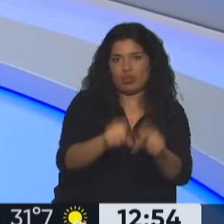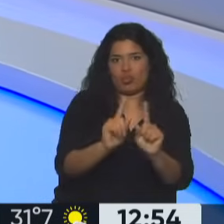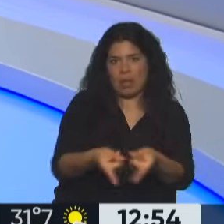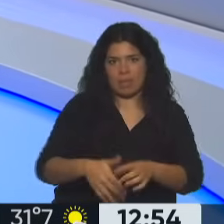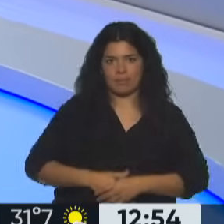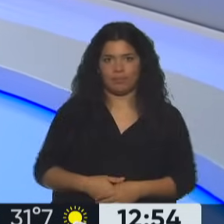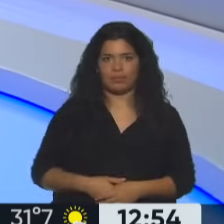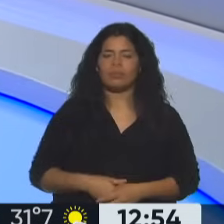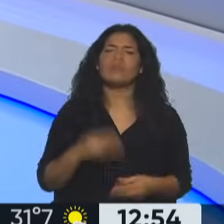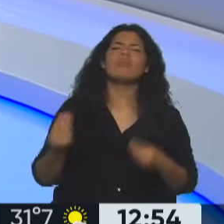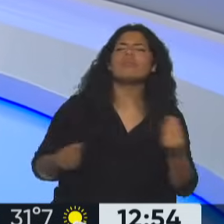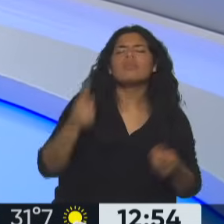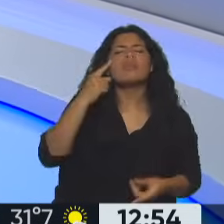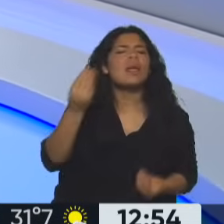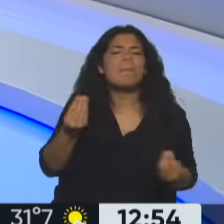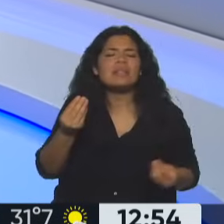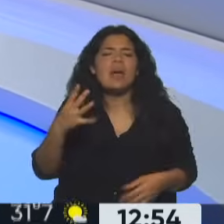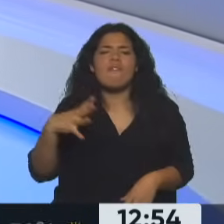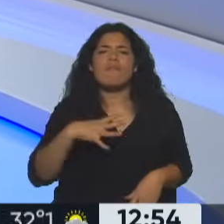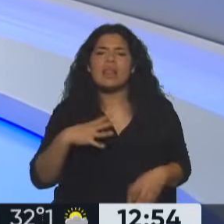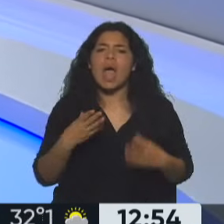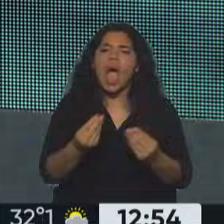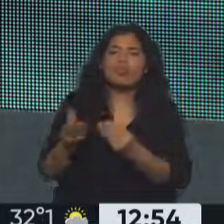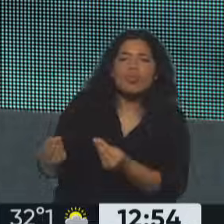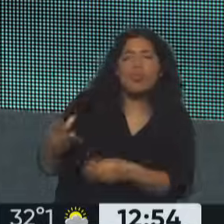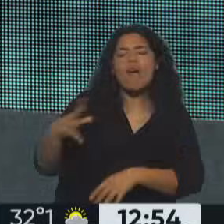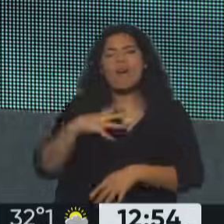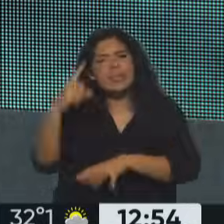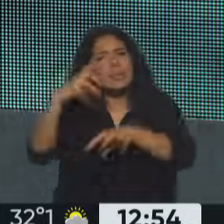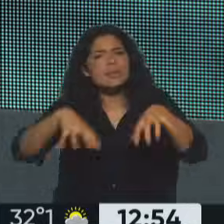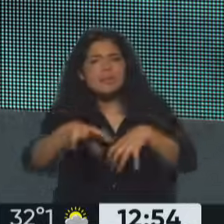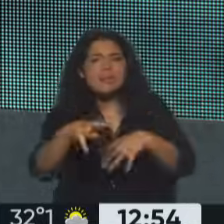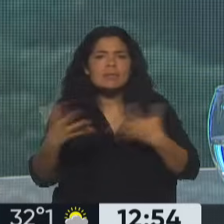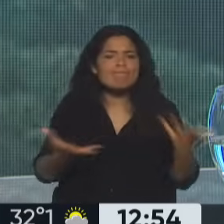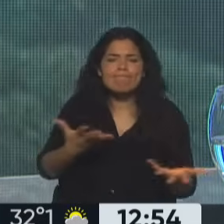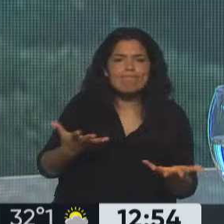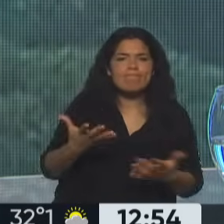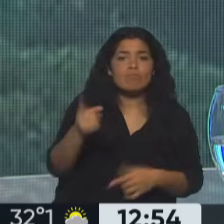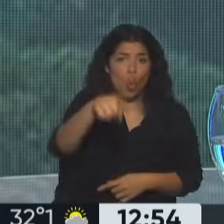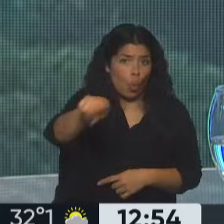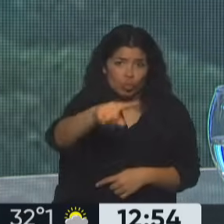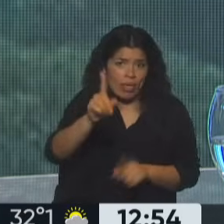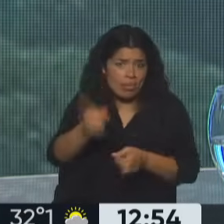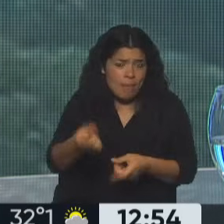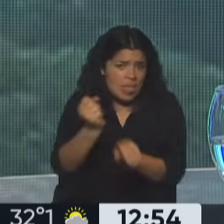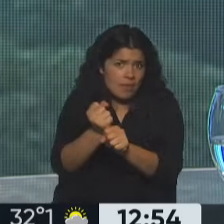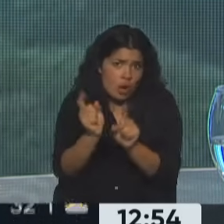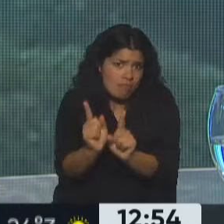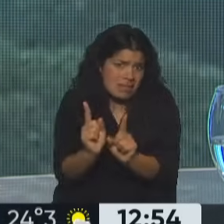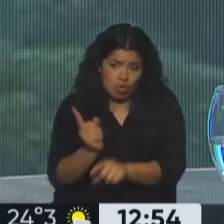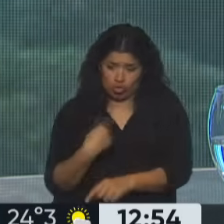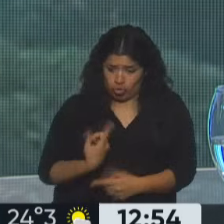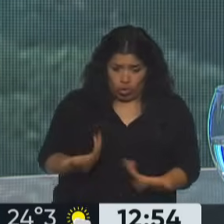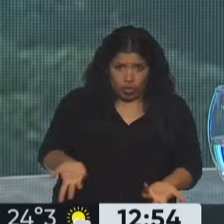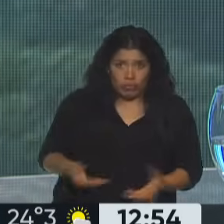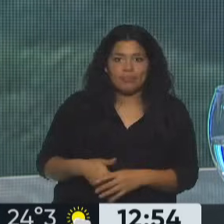de entender que ustedes son laburantes trabajadores como muchos de nosotros como todos nosotros sí la verdad que sí la verdad